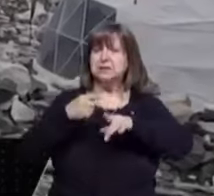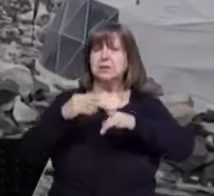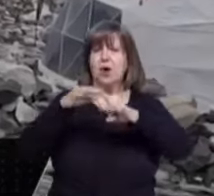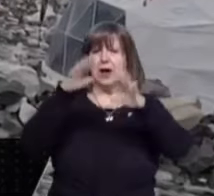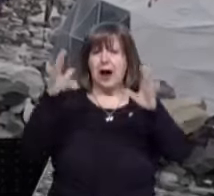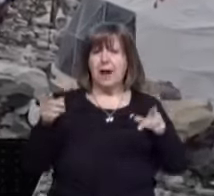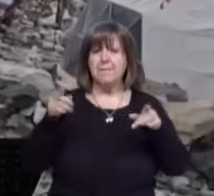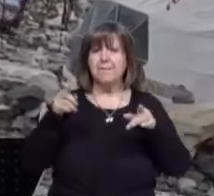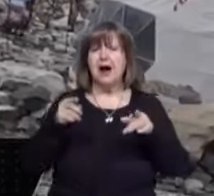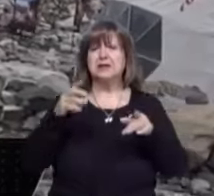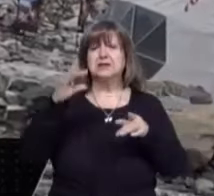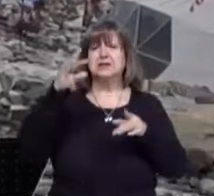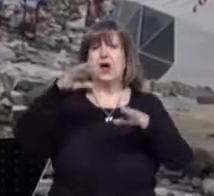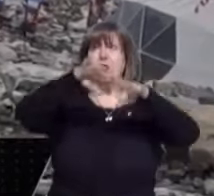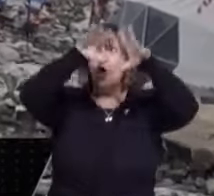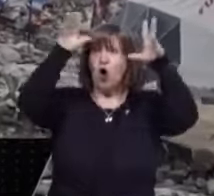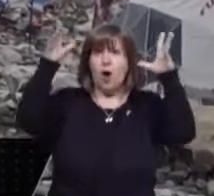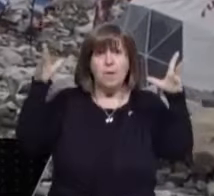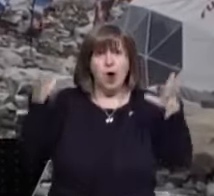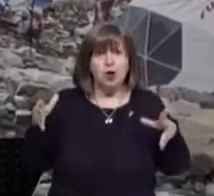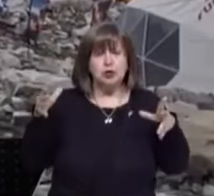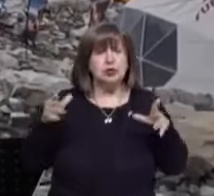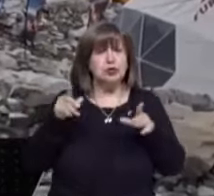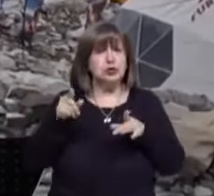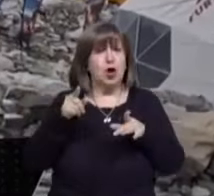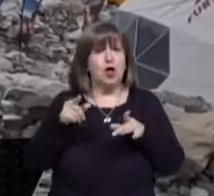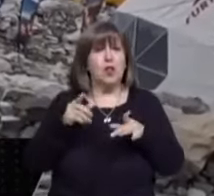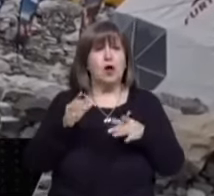carpas, domos,